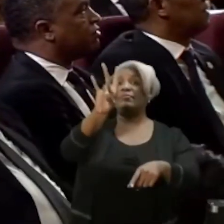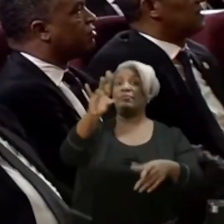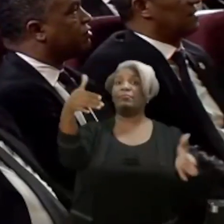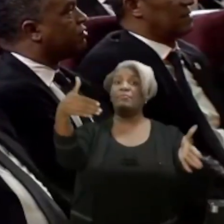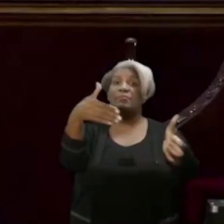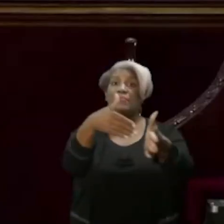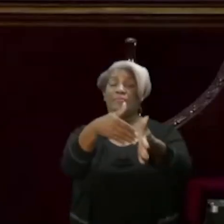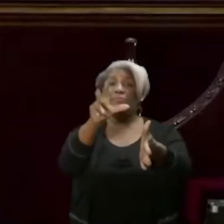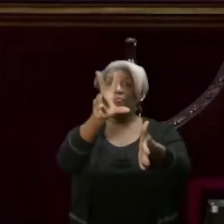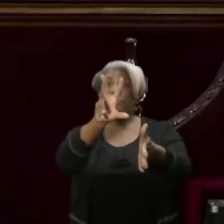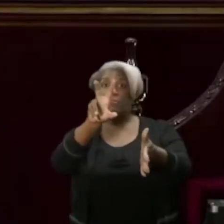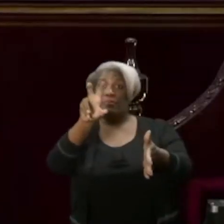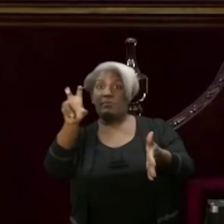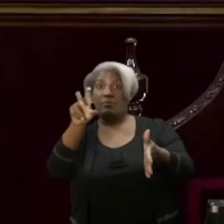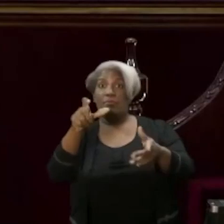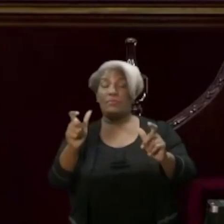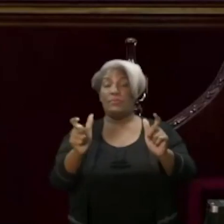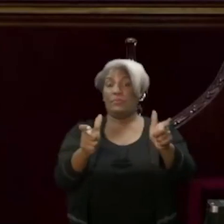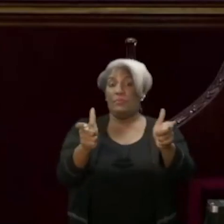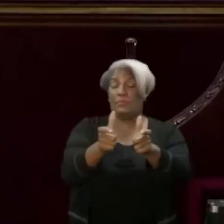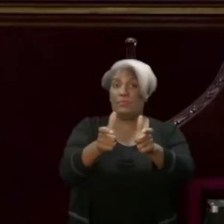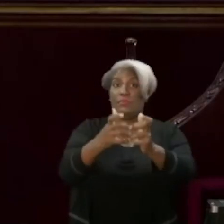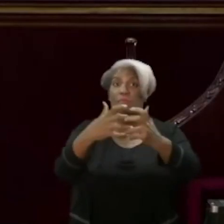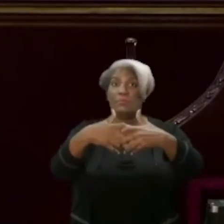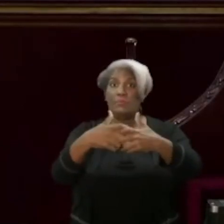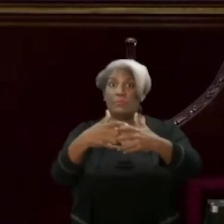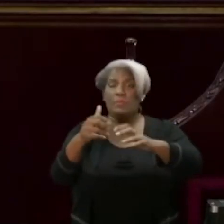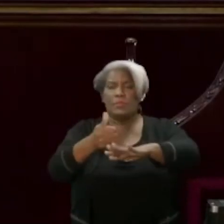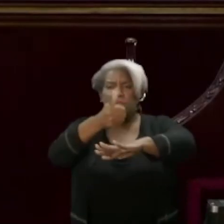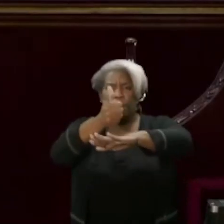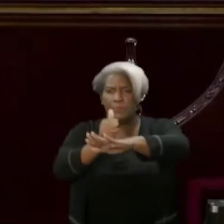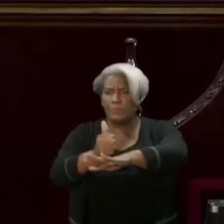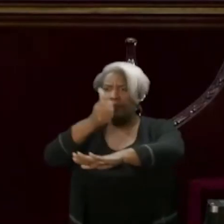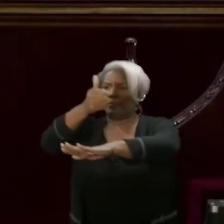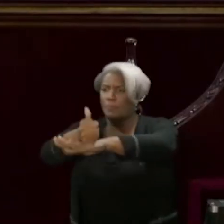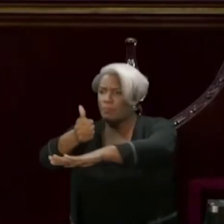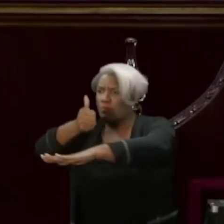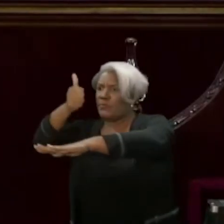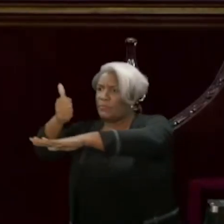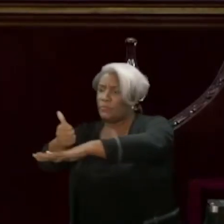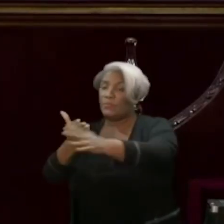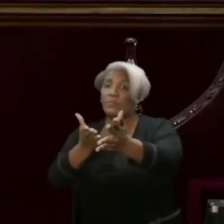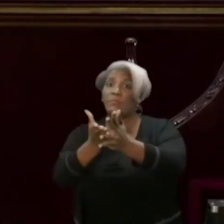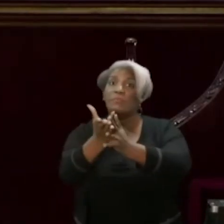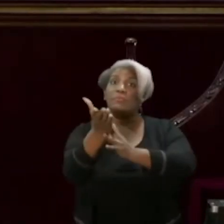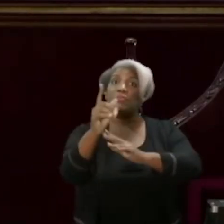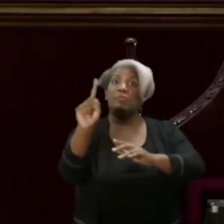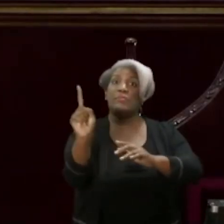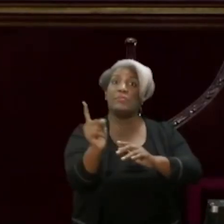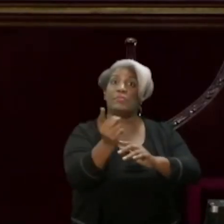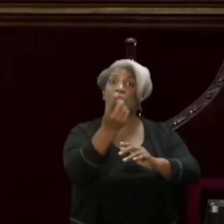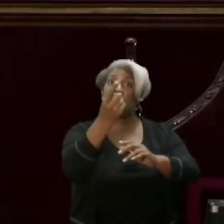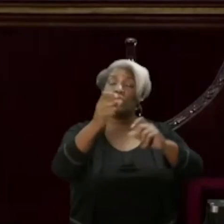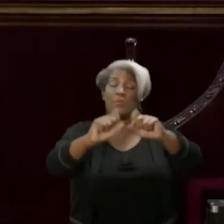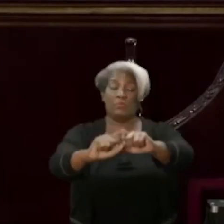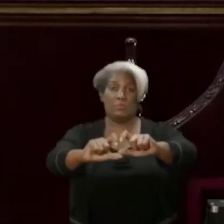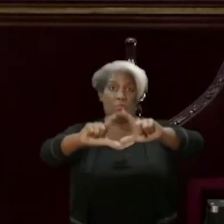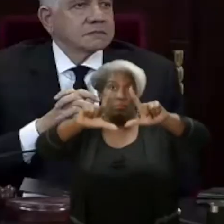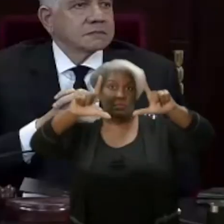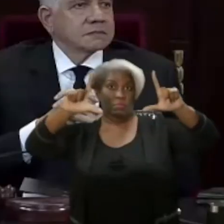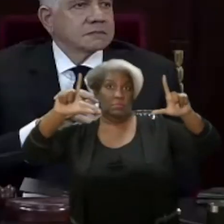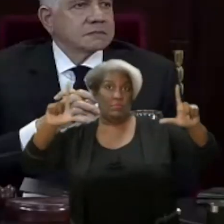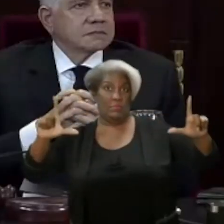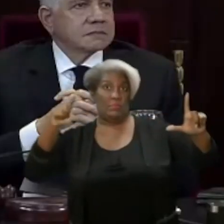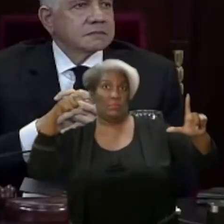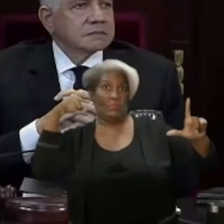...7.364 MIPYMES fueron formalizadas a través de la Ventanilla Única de Formalización, acción